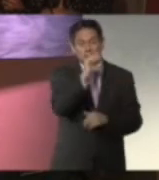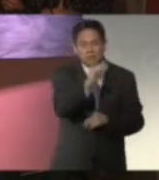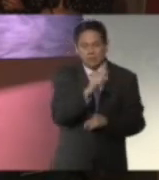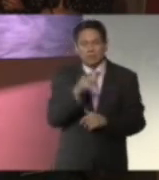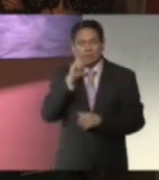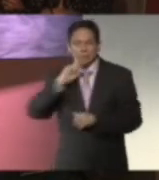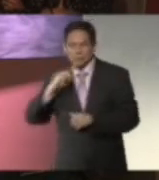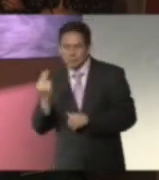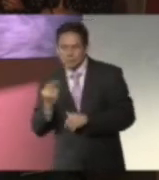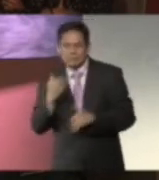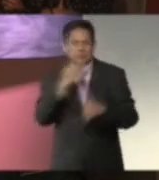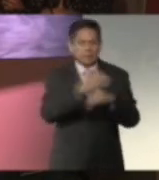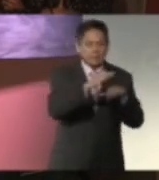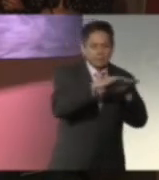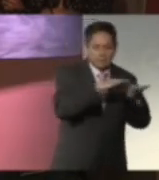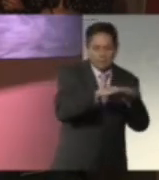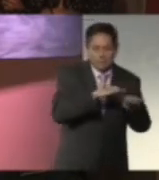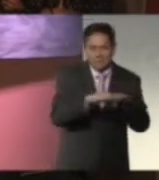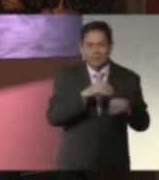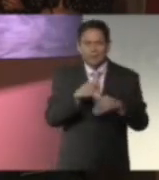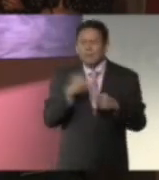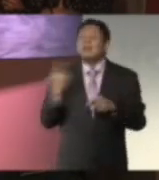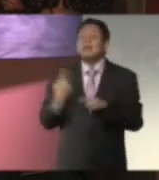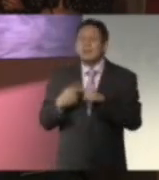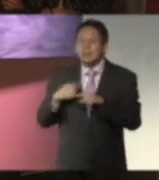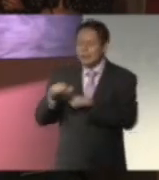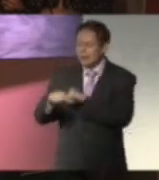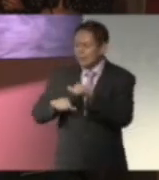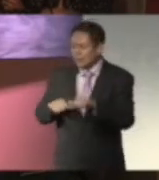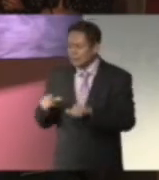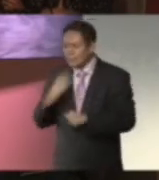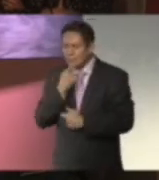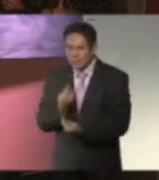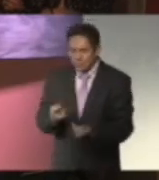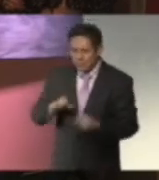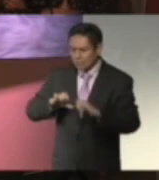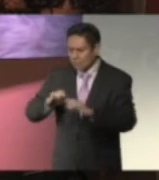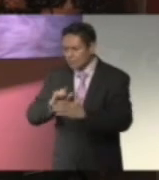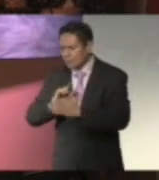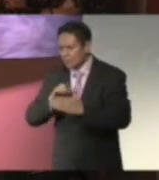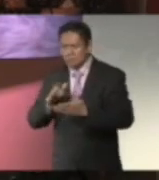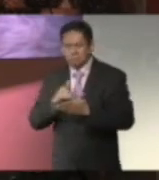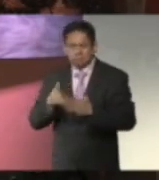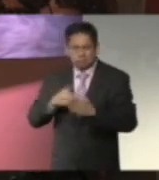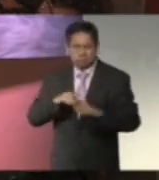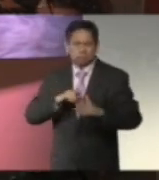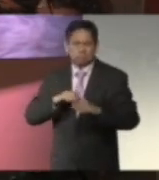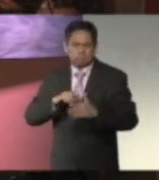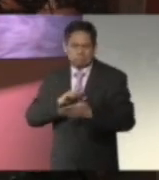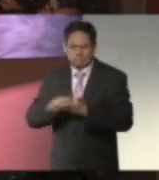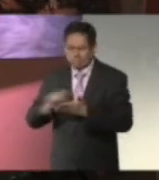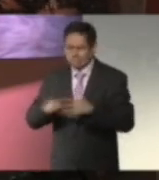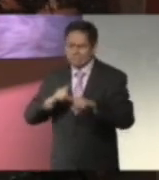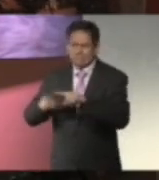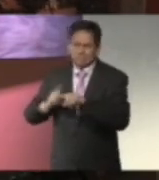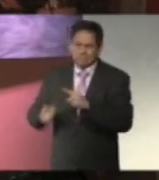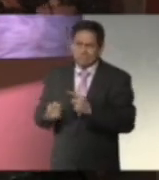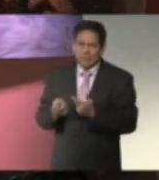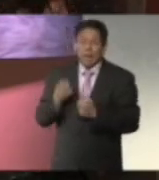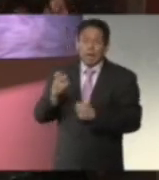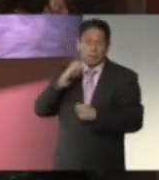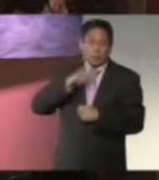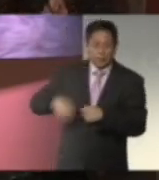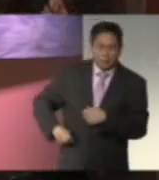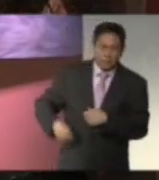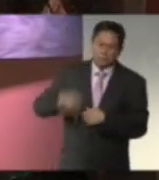discutir ahí. Ahora, yo creo que la opinión pública ya no solamente está en los medios de comunicación, ya está más que demostrado que está en las redes,